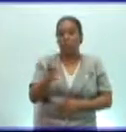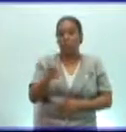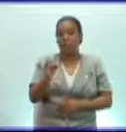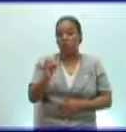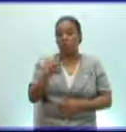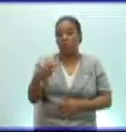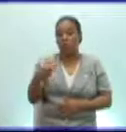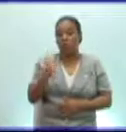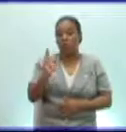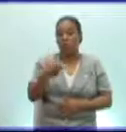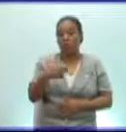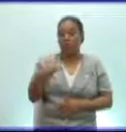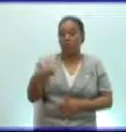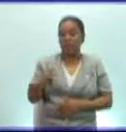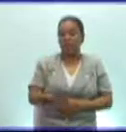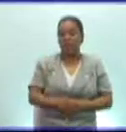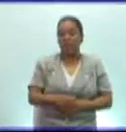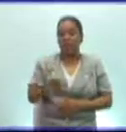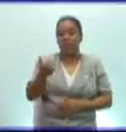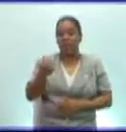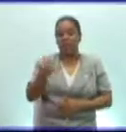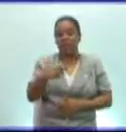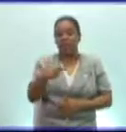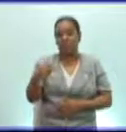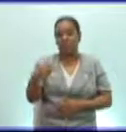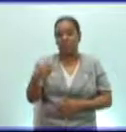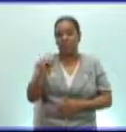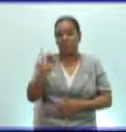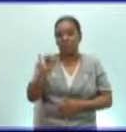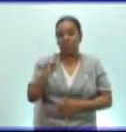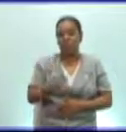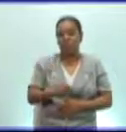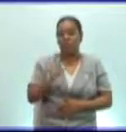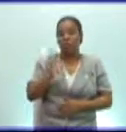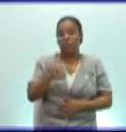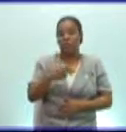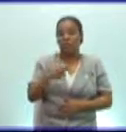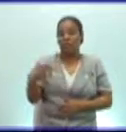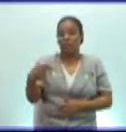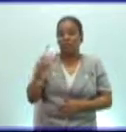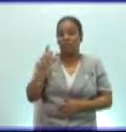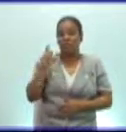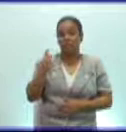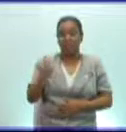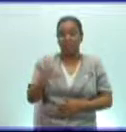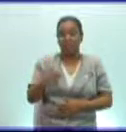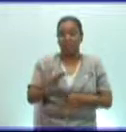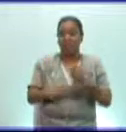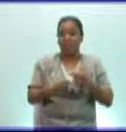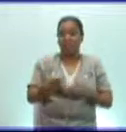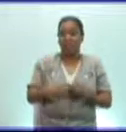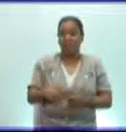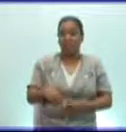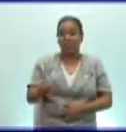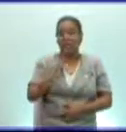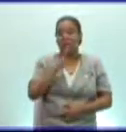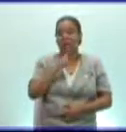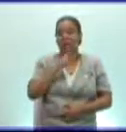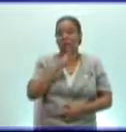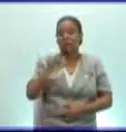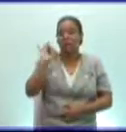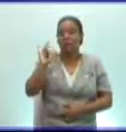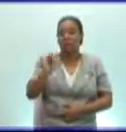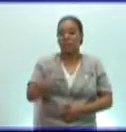menos 7, la de hidrógeno 10 a la menos 7, entonces los pH, el pH para el agua sería 7, el pOH sería 7